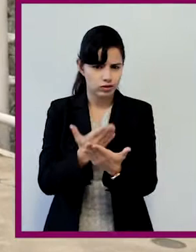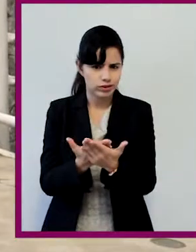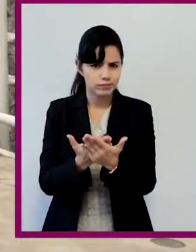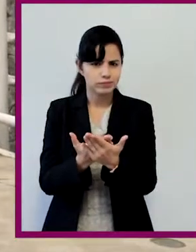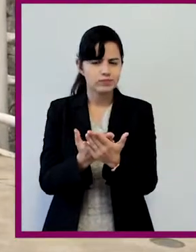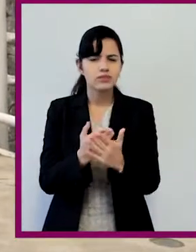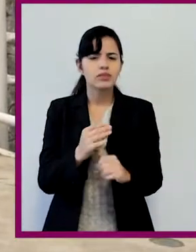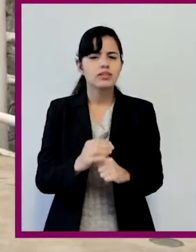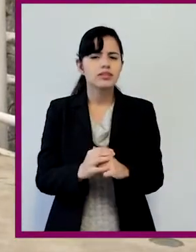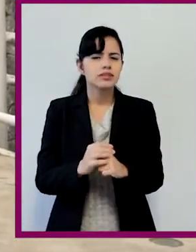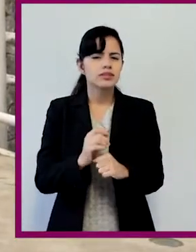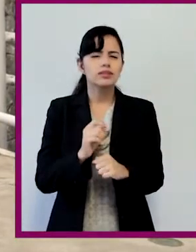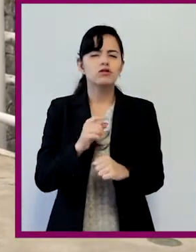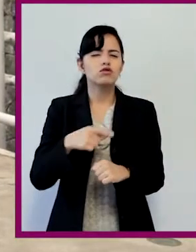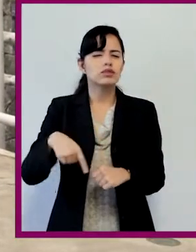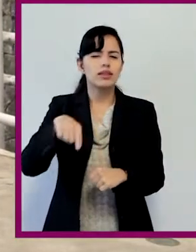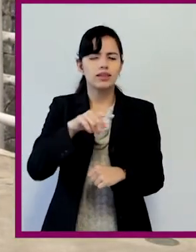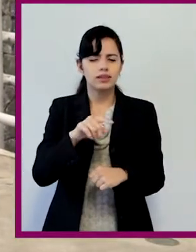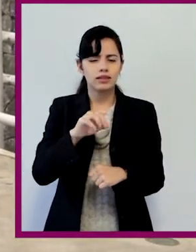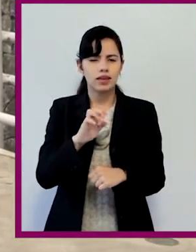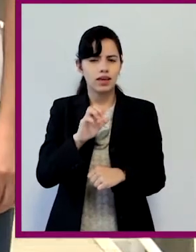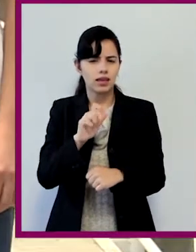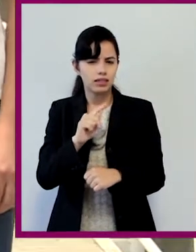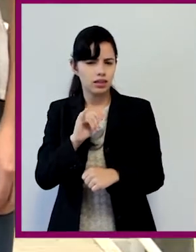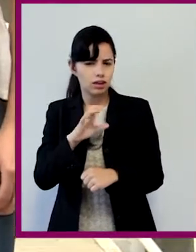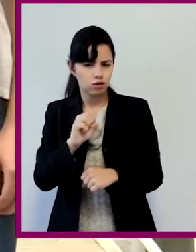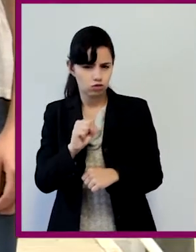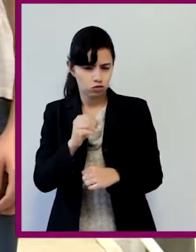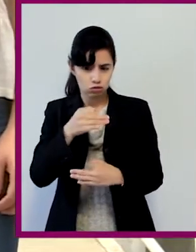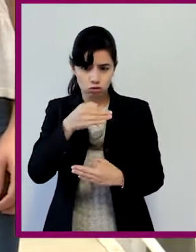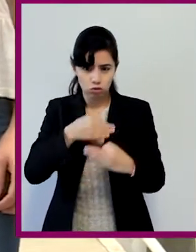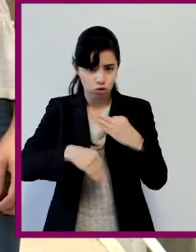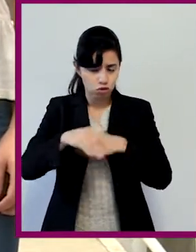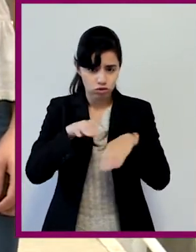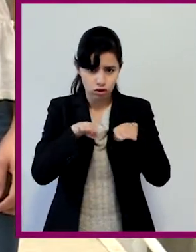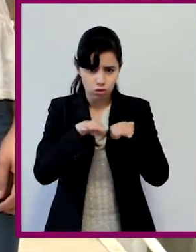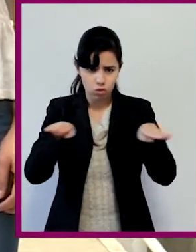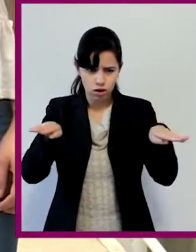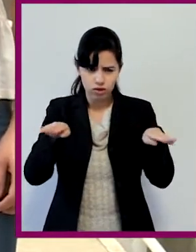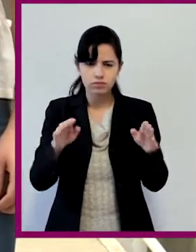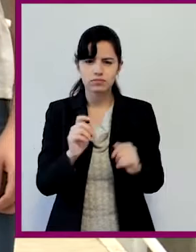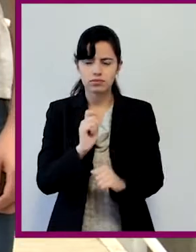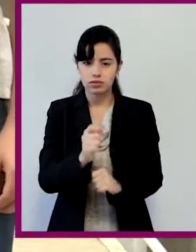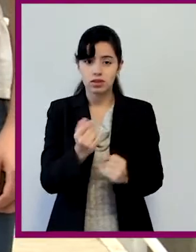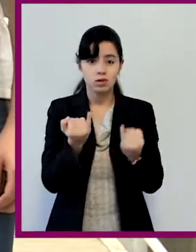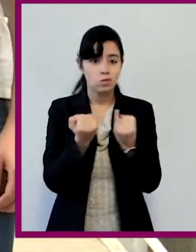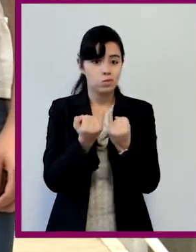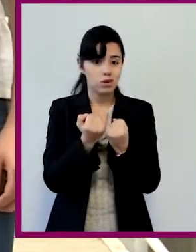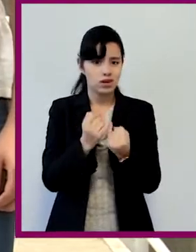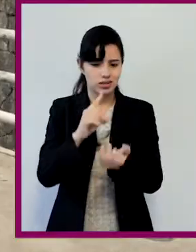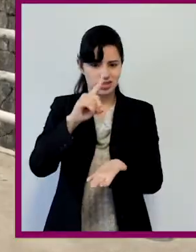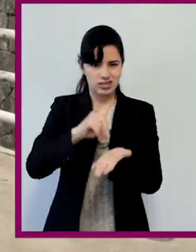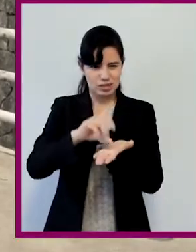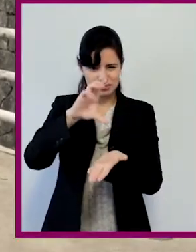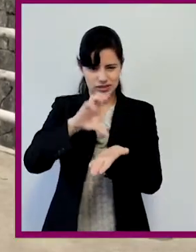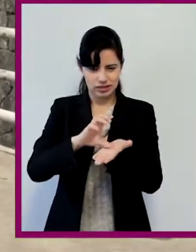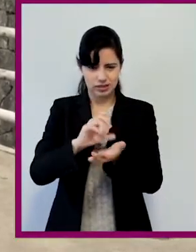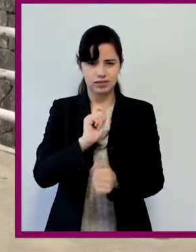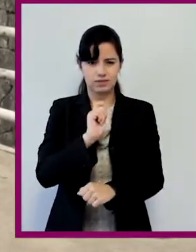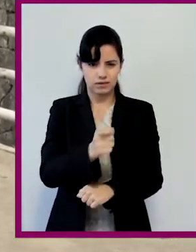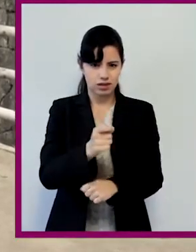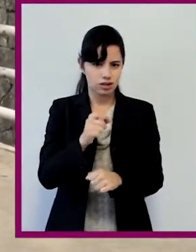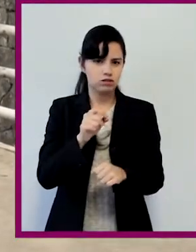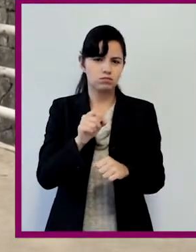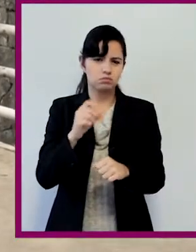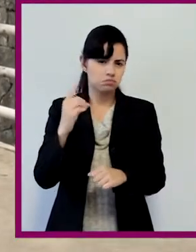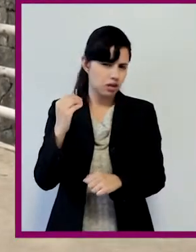qué términos éticos se dice todos somos iguales, así como el significado de discapacidad desde la sociología, el derecho y